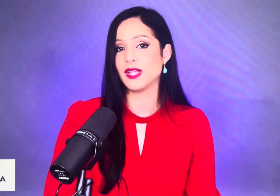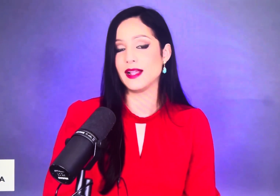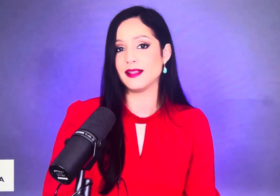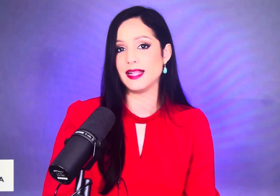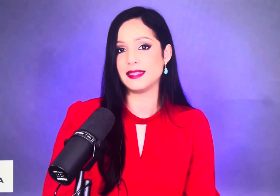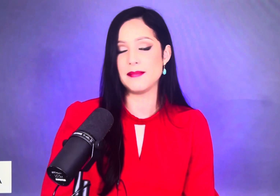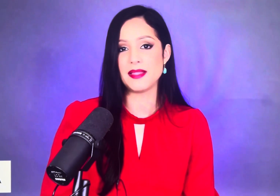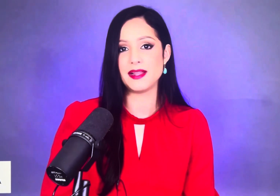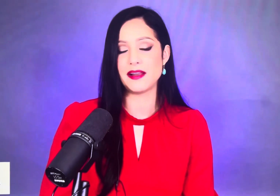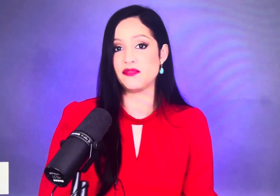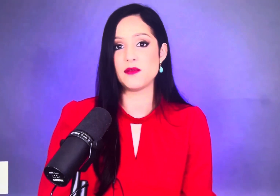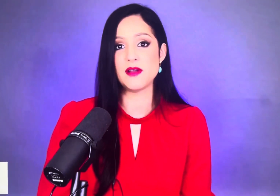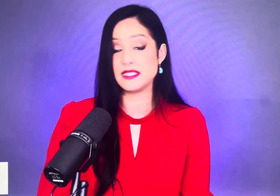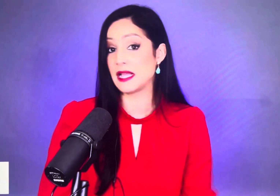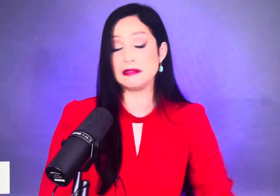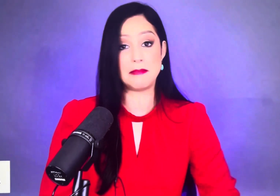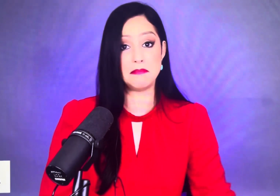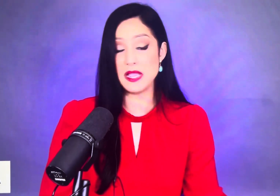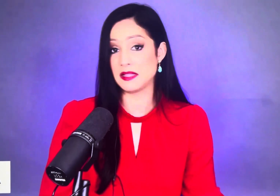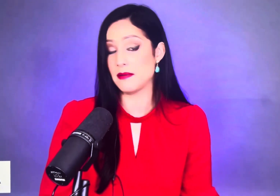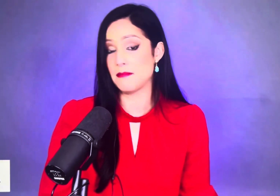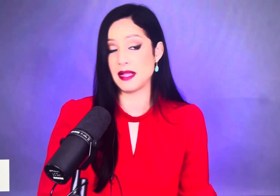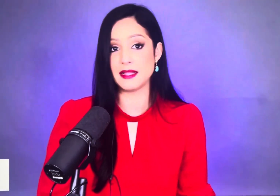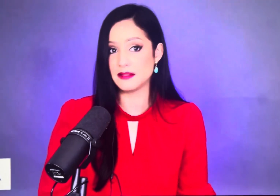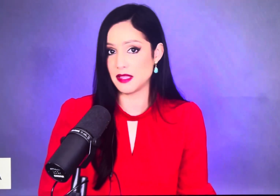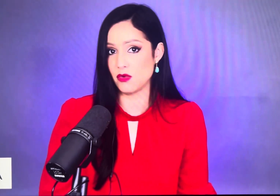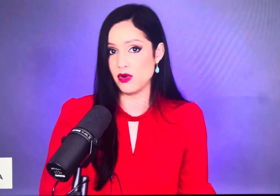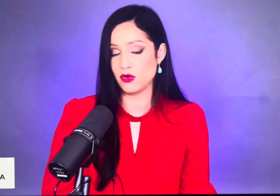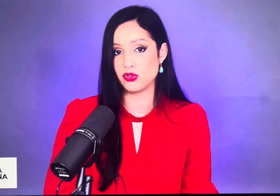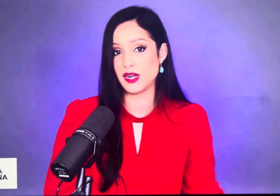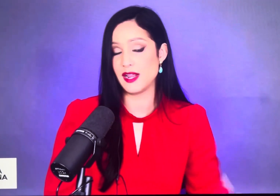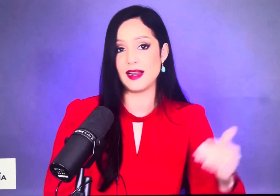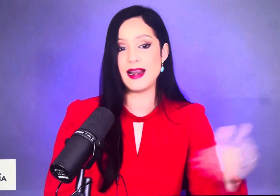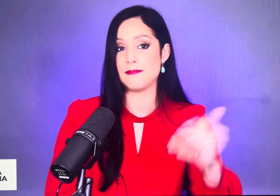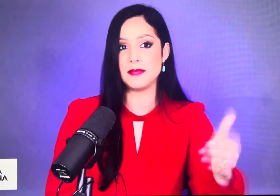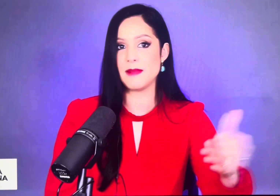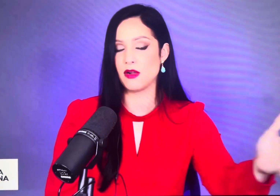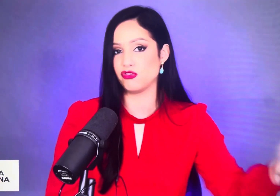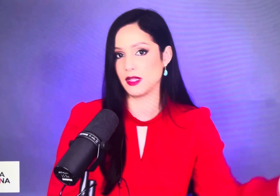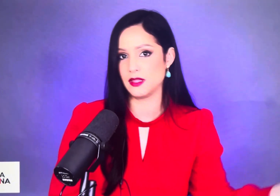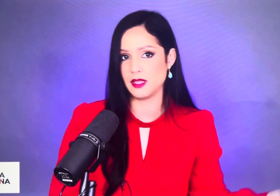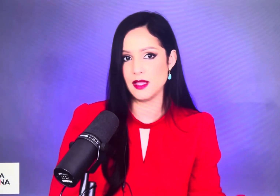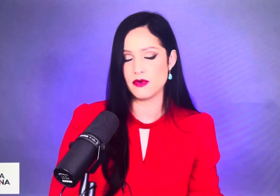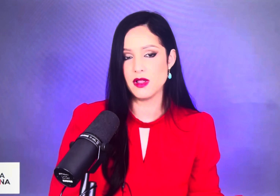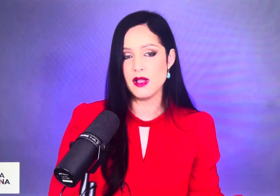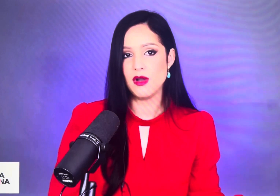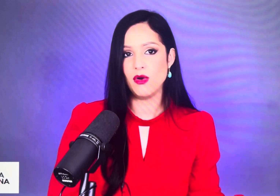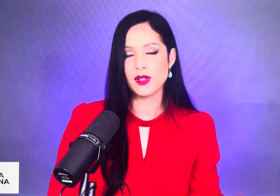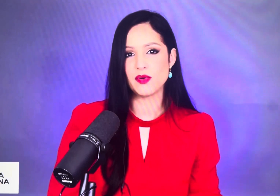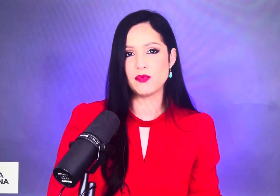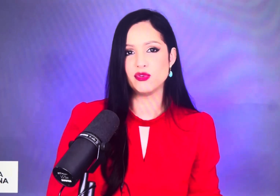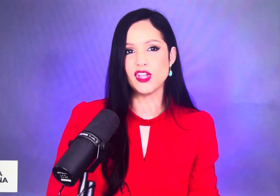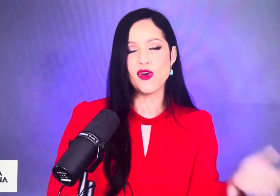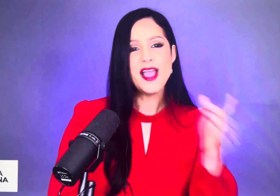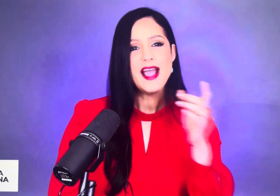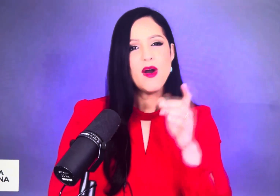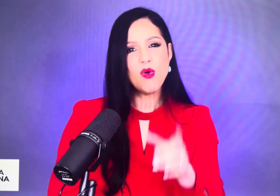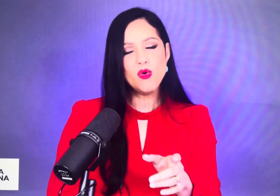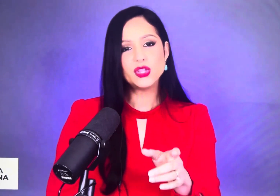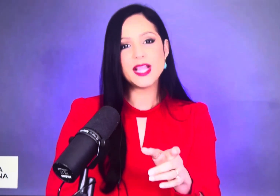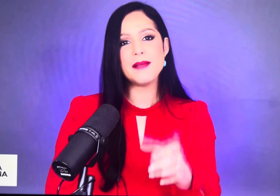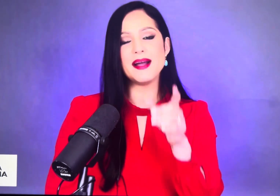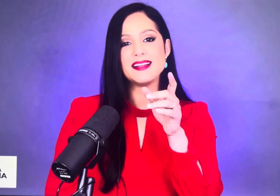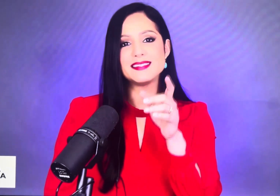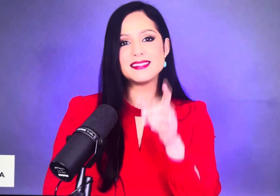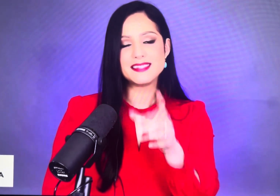hablaron del tema de la reforma fiscal, también estaban bastante de acuerdo los tres en las mismas cosas que dijeron o que propusieron.